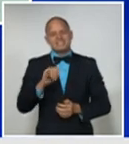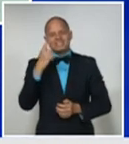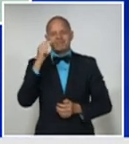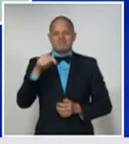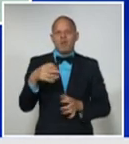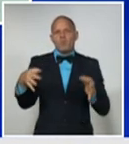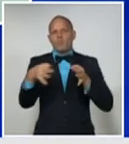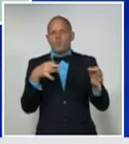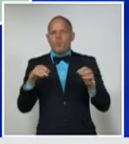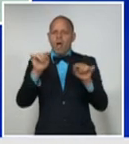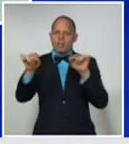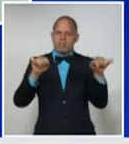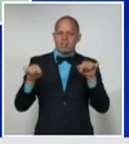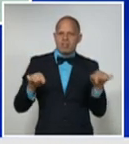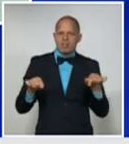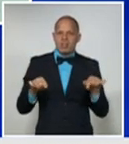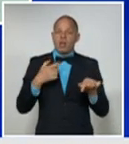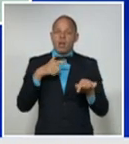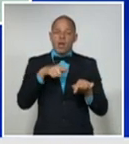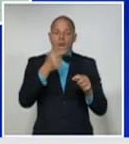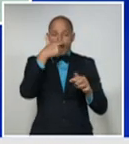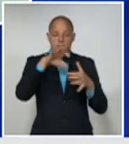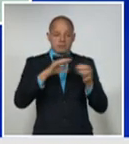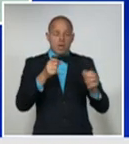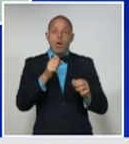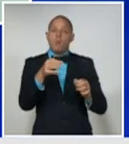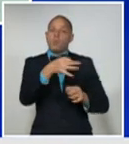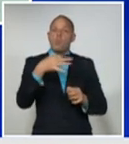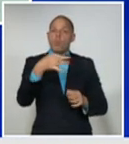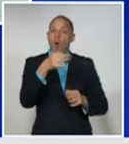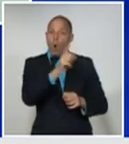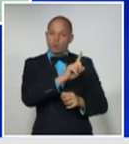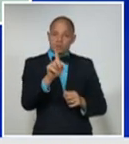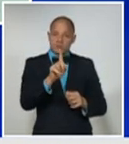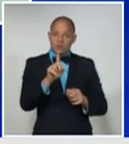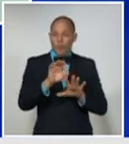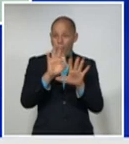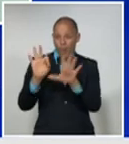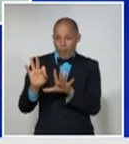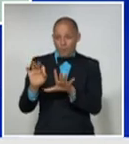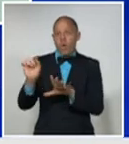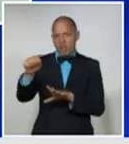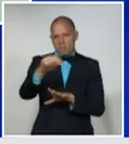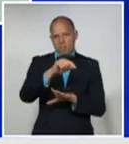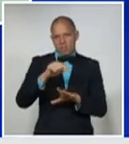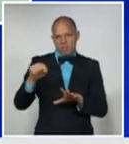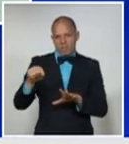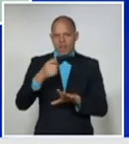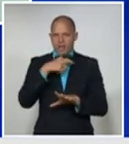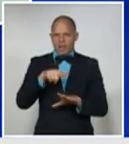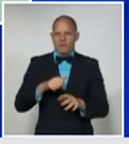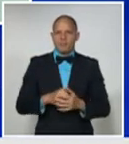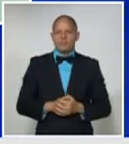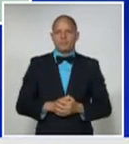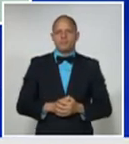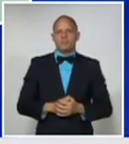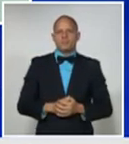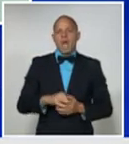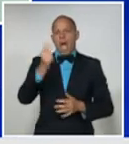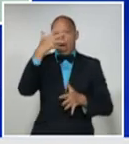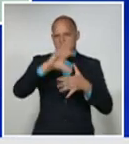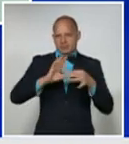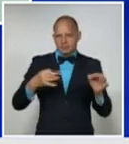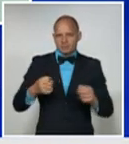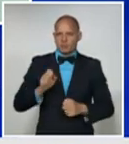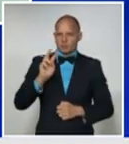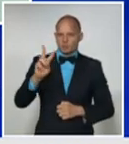en 8 de sus 11 municipios. Artemisa, San Antonio de los Baños,